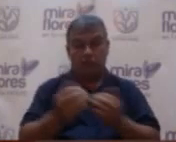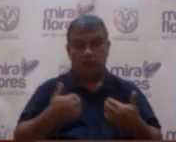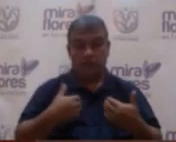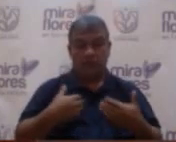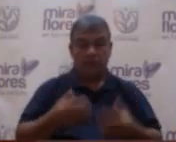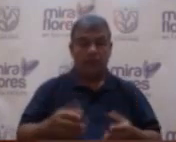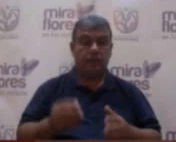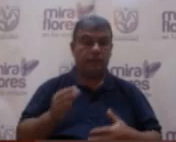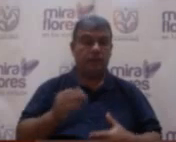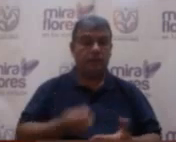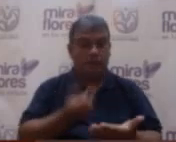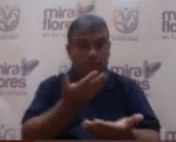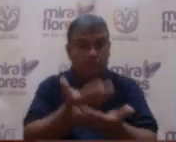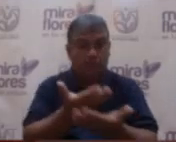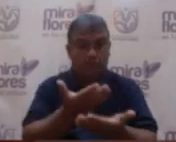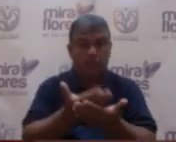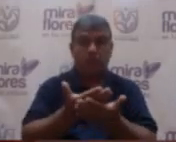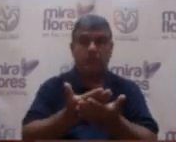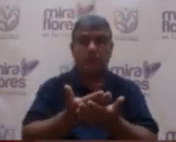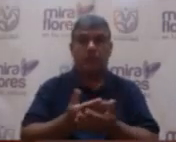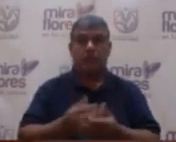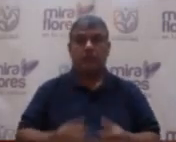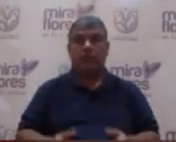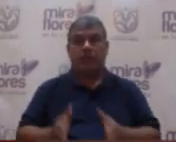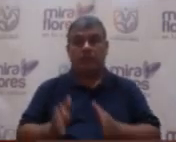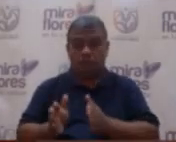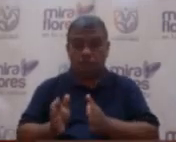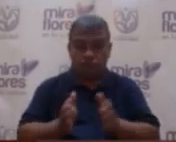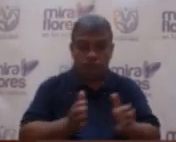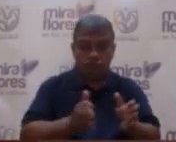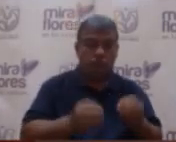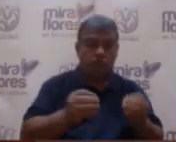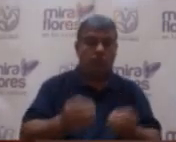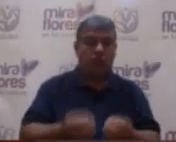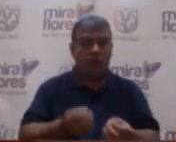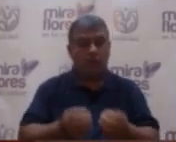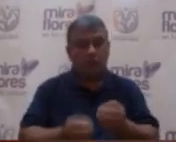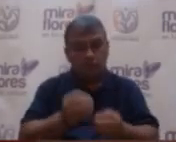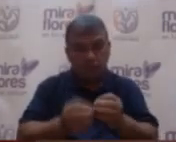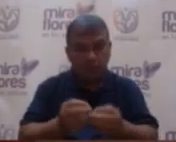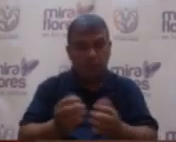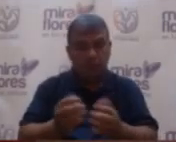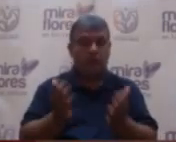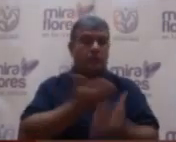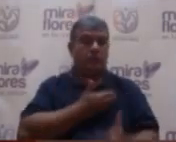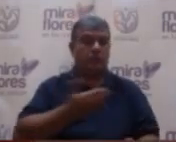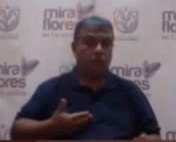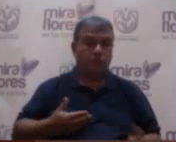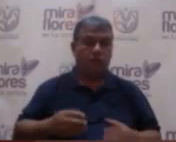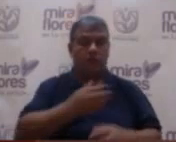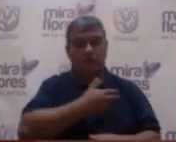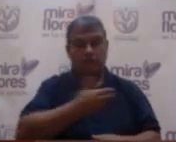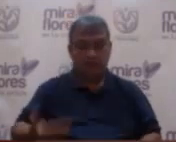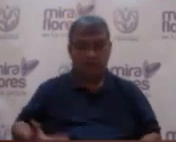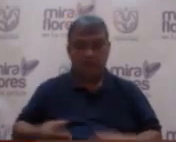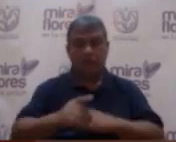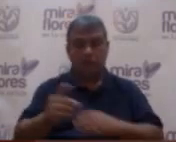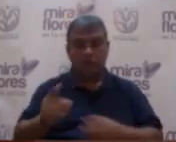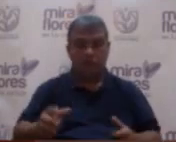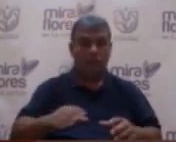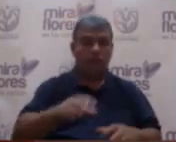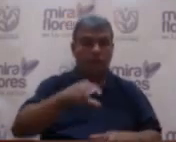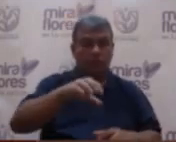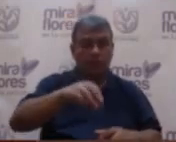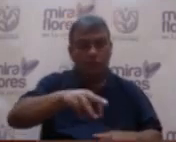tiene esta propuesta. Implementar en las escuelas públicas del distrito ambientes o módulos de animación a la lectura.